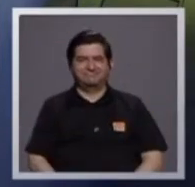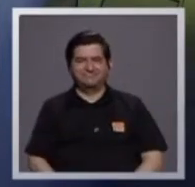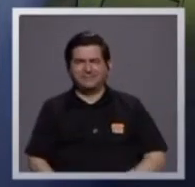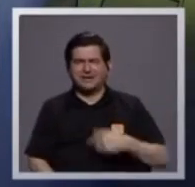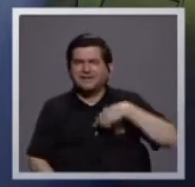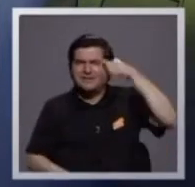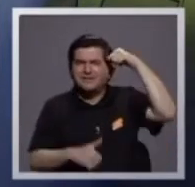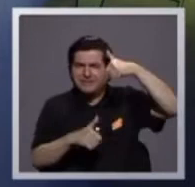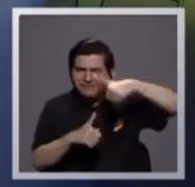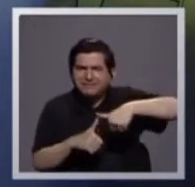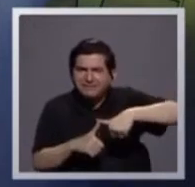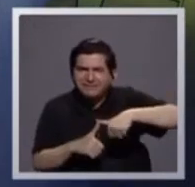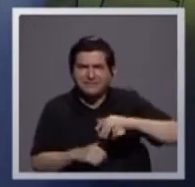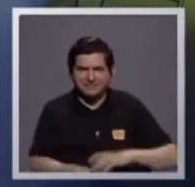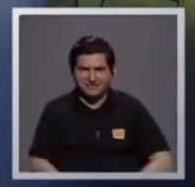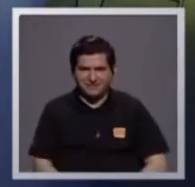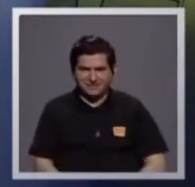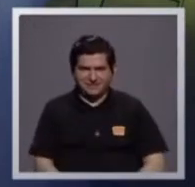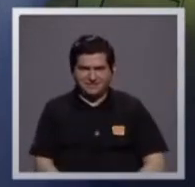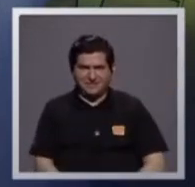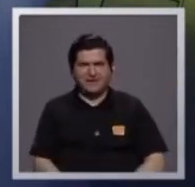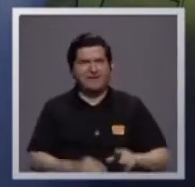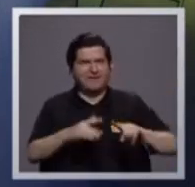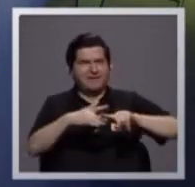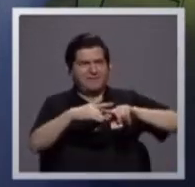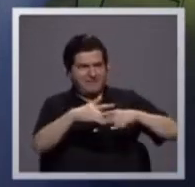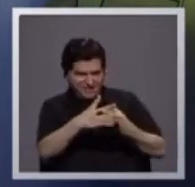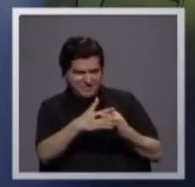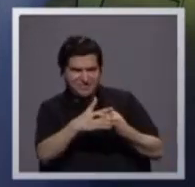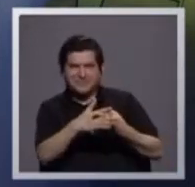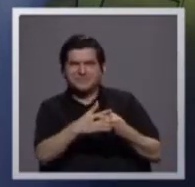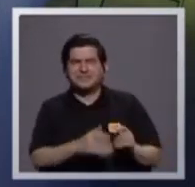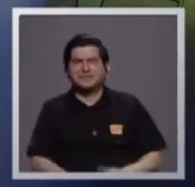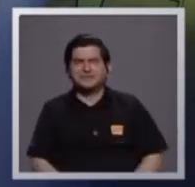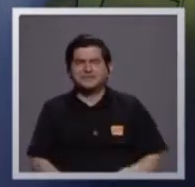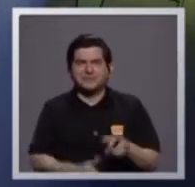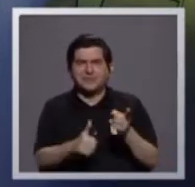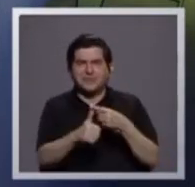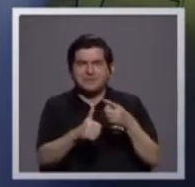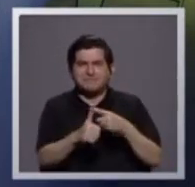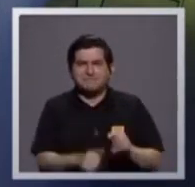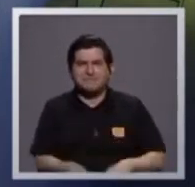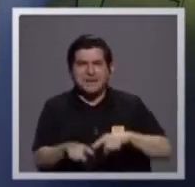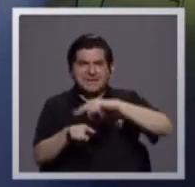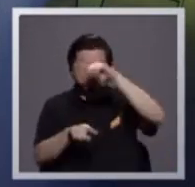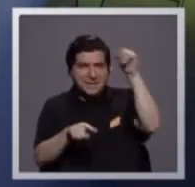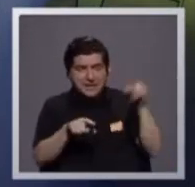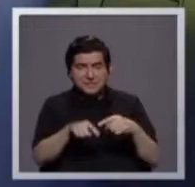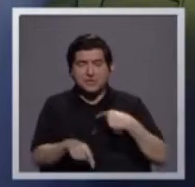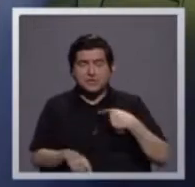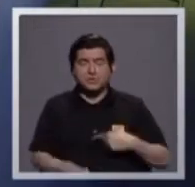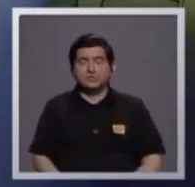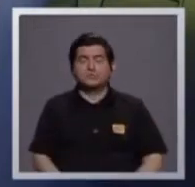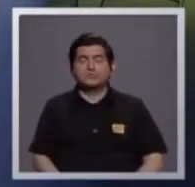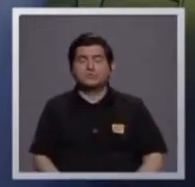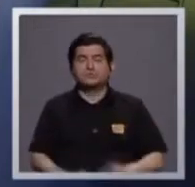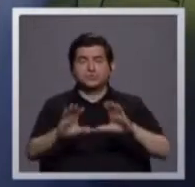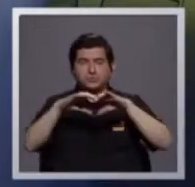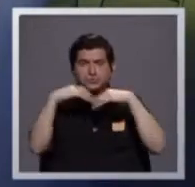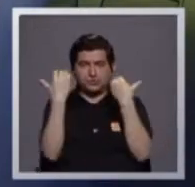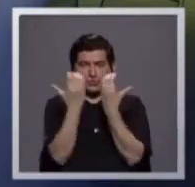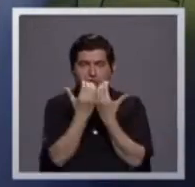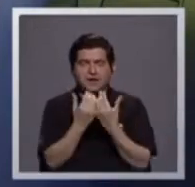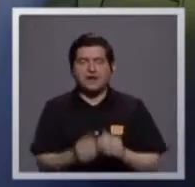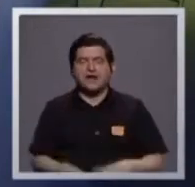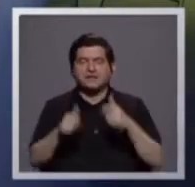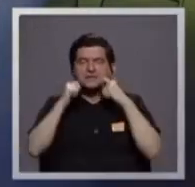Yo recuerdo que cuando empezó en el primer ciclo, yo di clases presenciales la primera